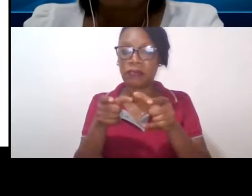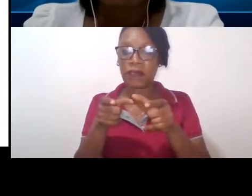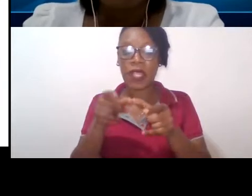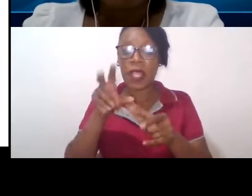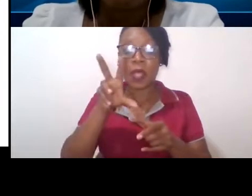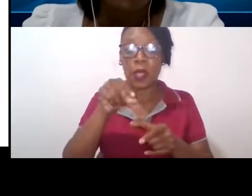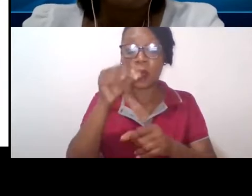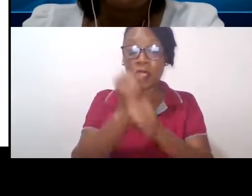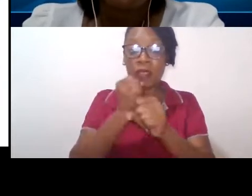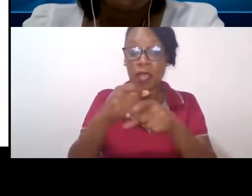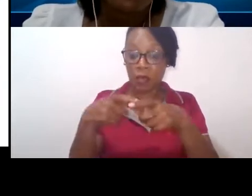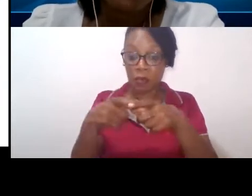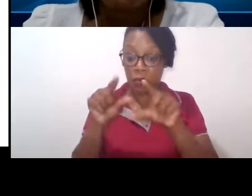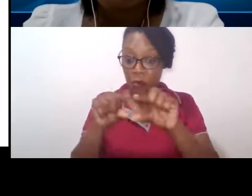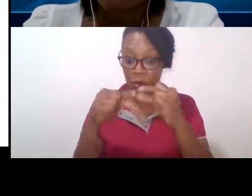tan grandes. Lo más